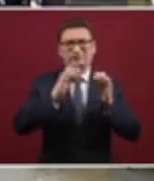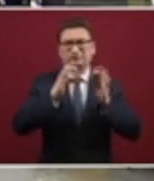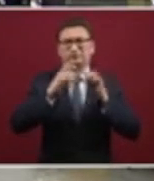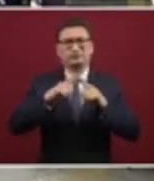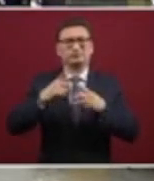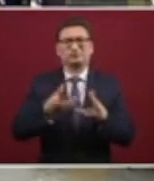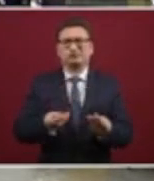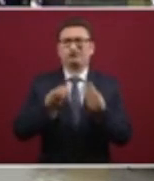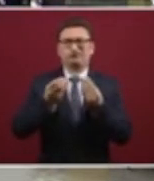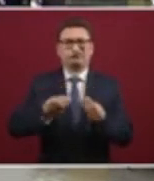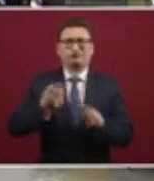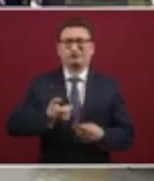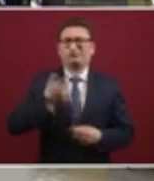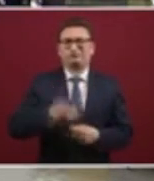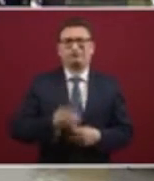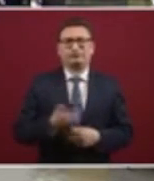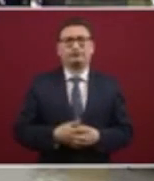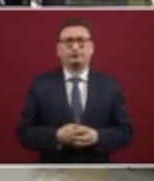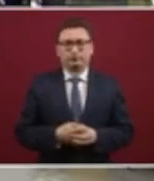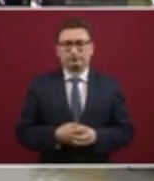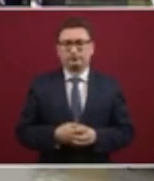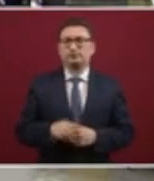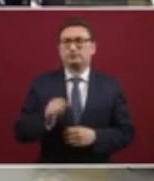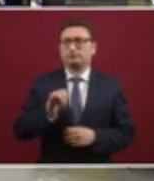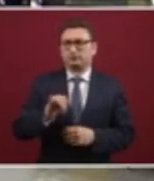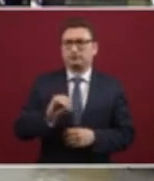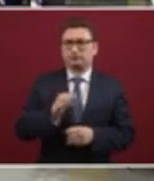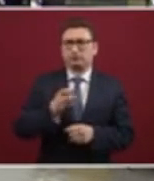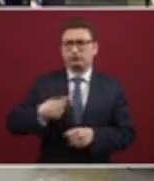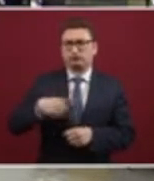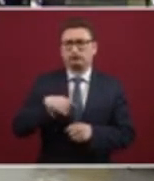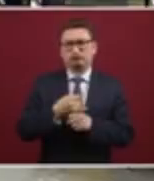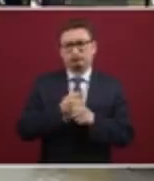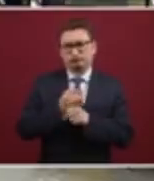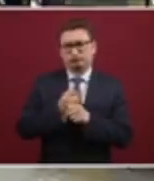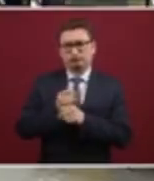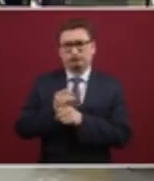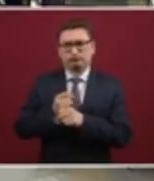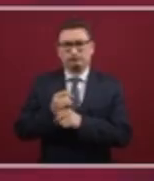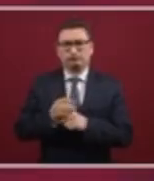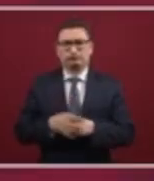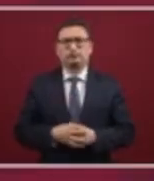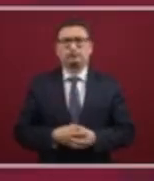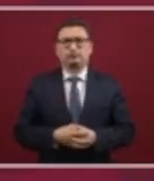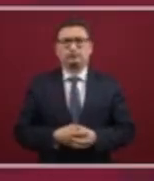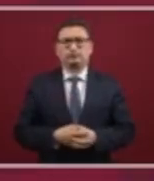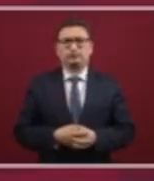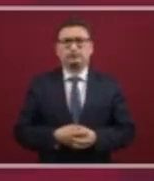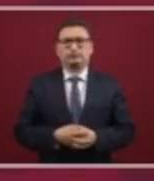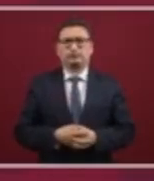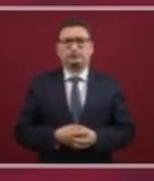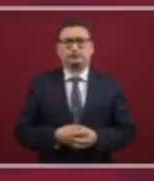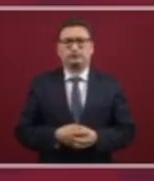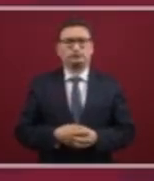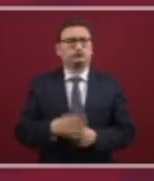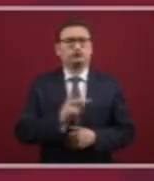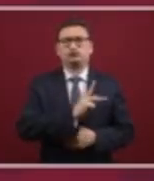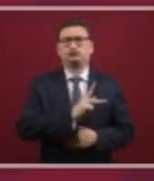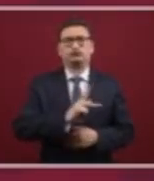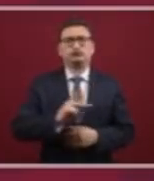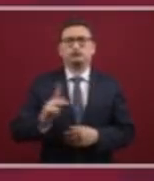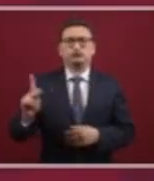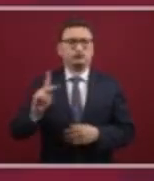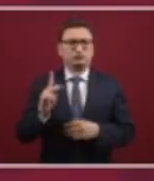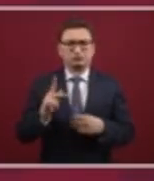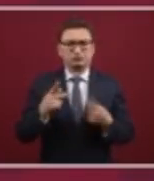millonarios. Esa es la primera. Viendo eso, se está haciendo un inventario de todos